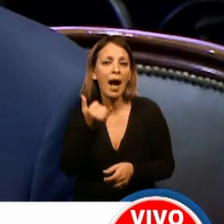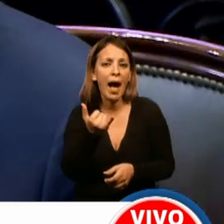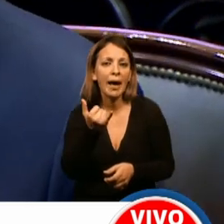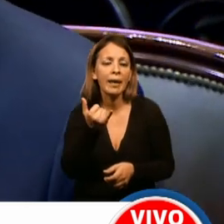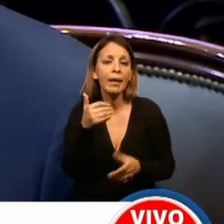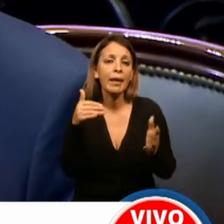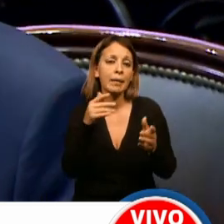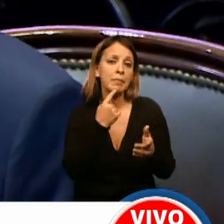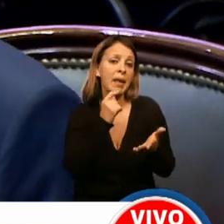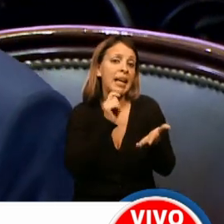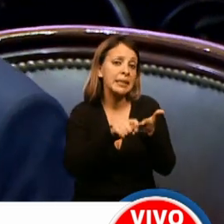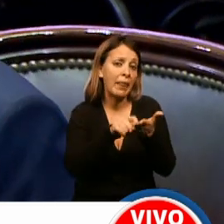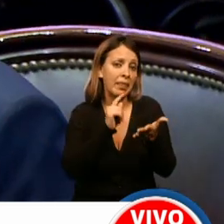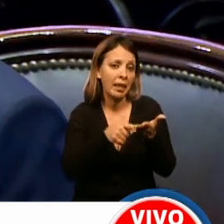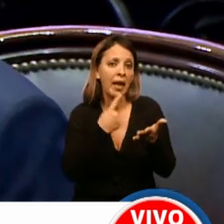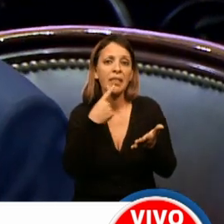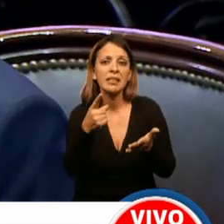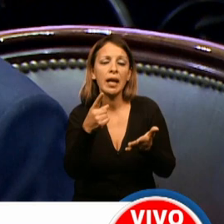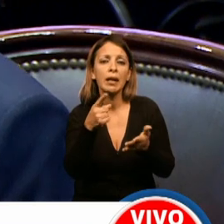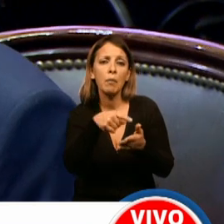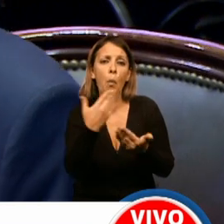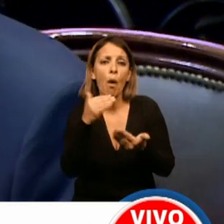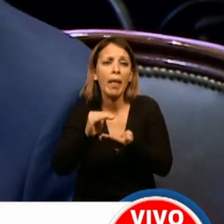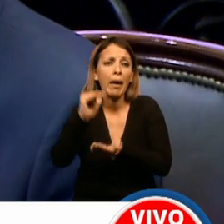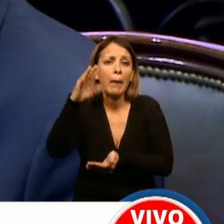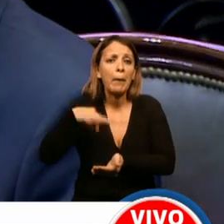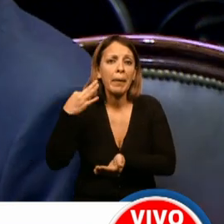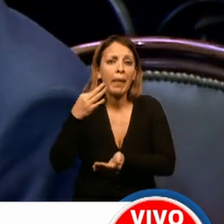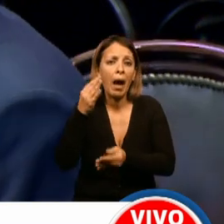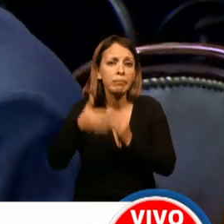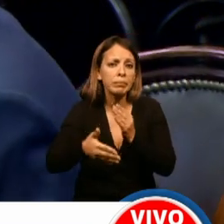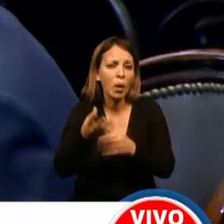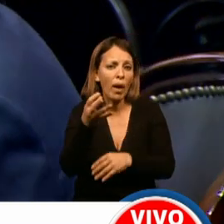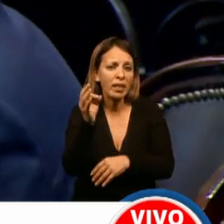expectativa de vida de 40 años entonces